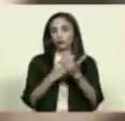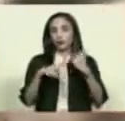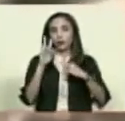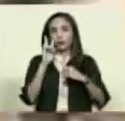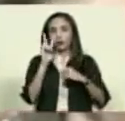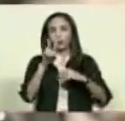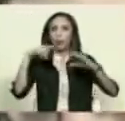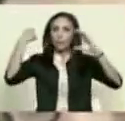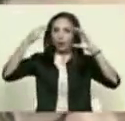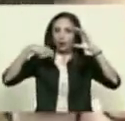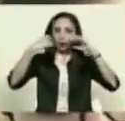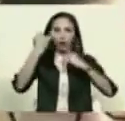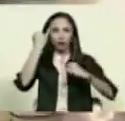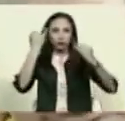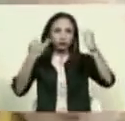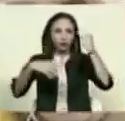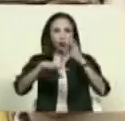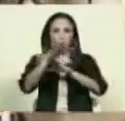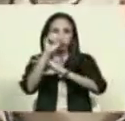Superman, en blanco y negro.